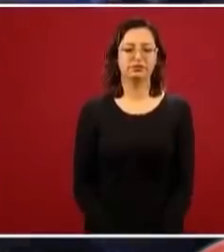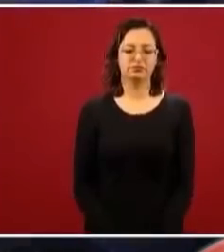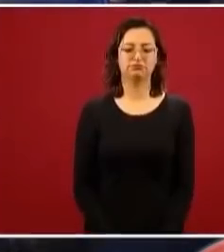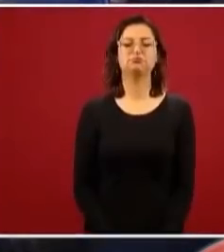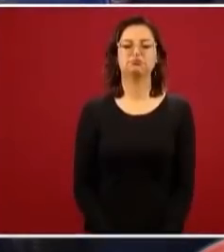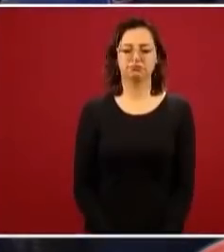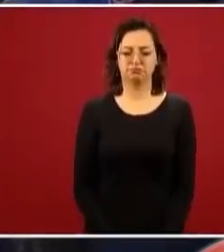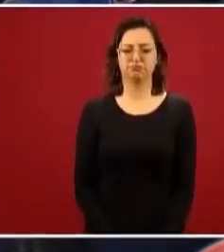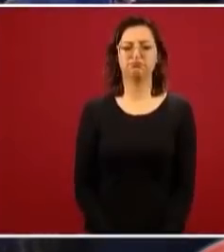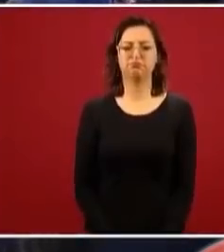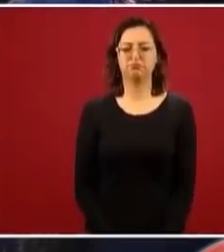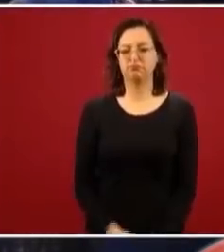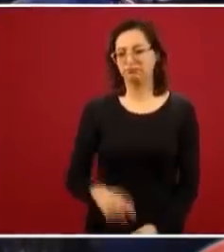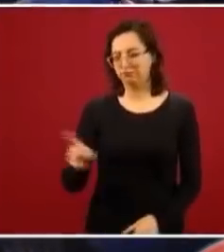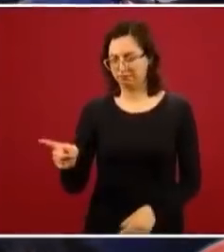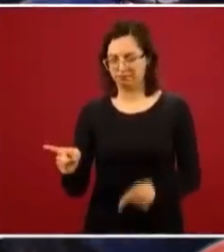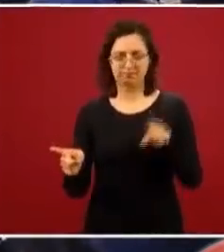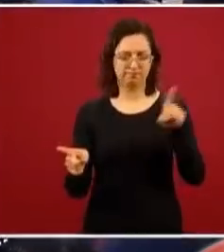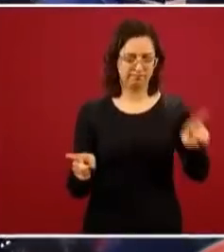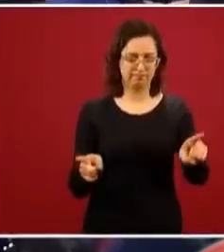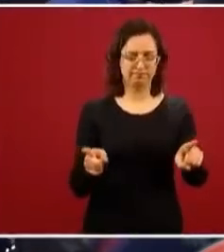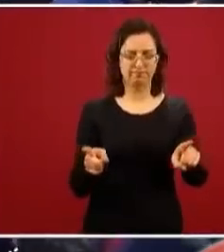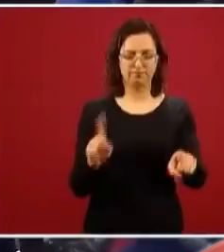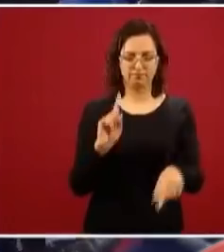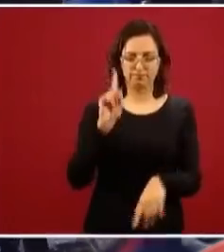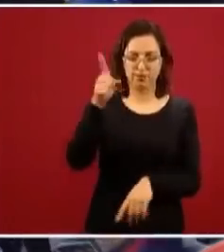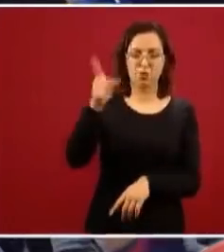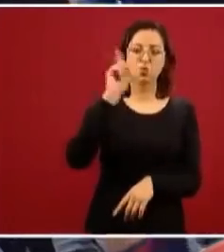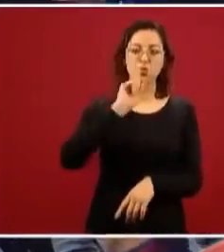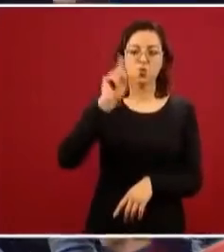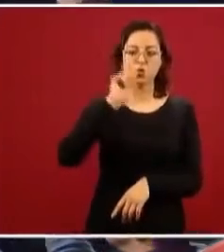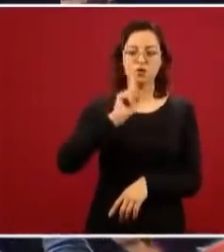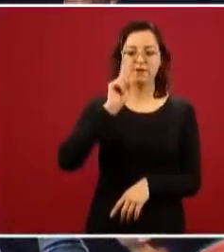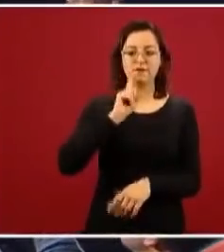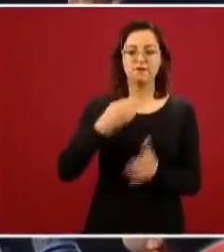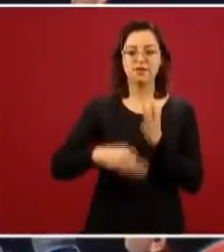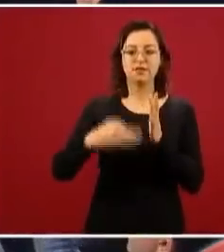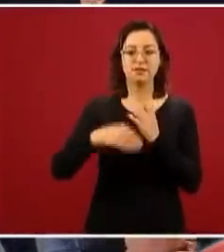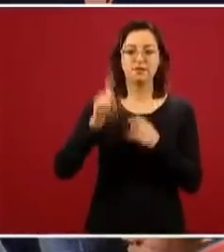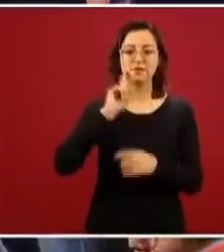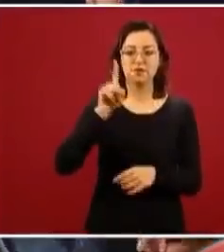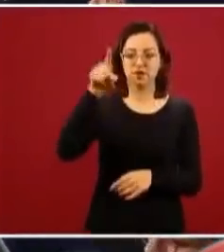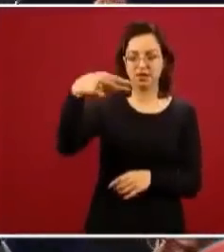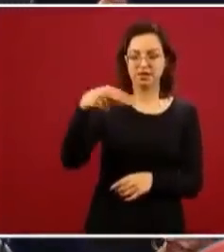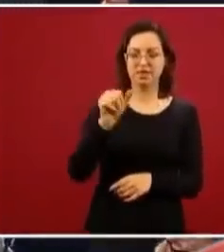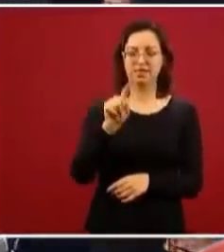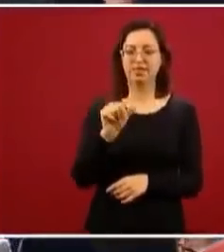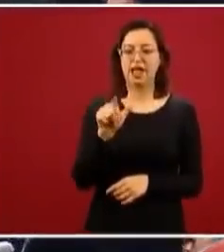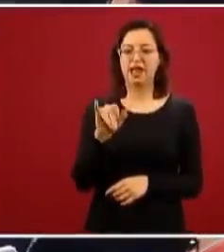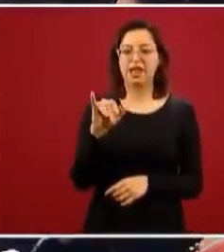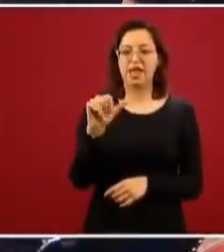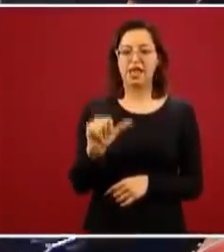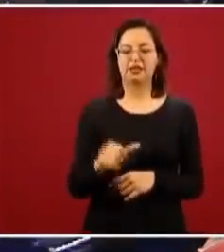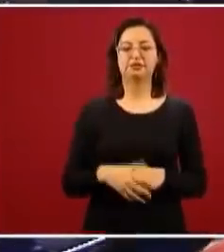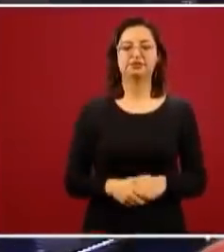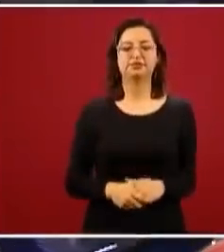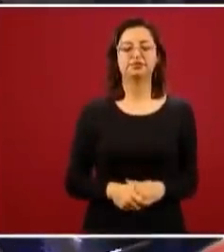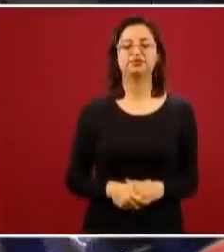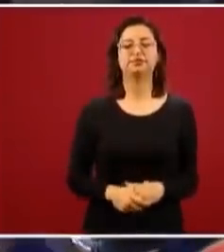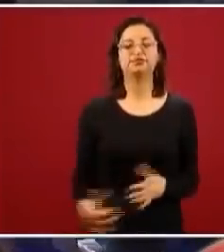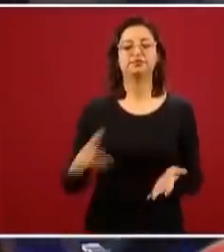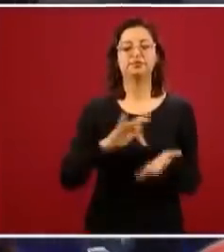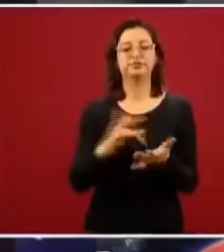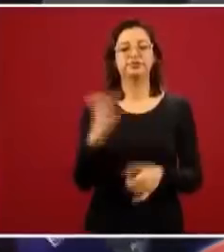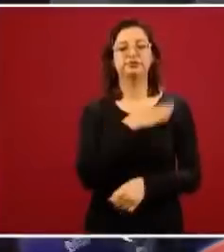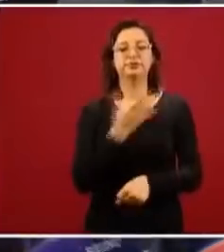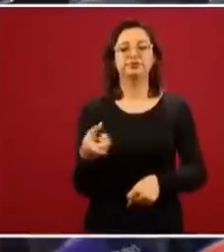Sí, pero estaba usted y luego acá el compañero y luego mujeres. Allá está Natalia Vitela, por favor. Sí, gracias. Muy buenos